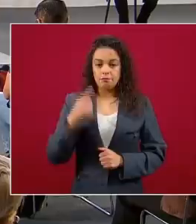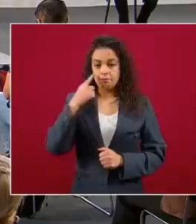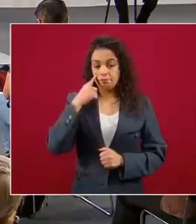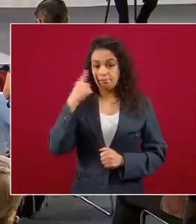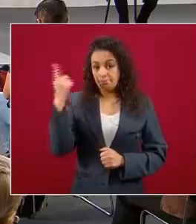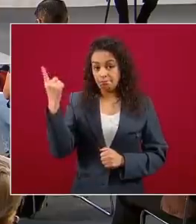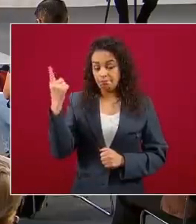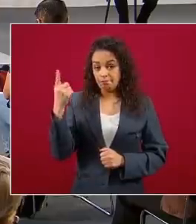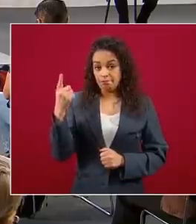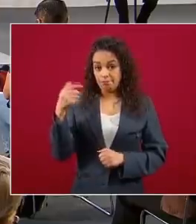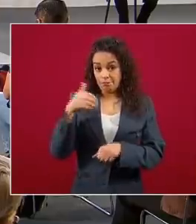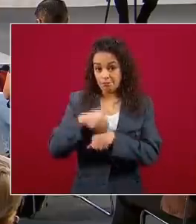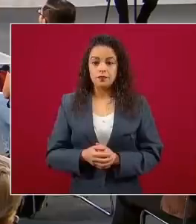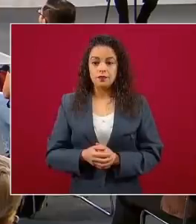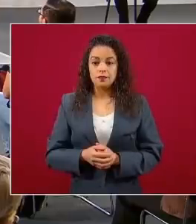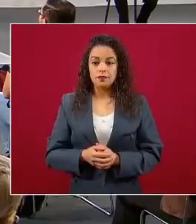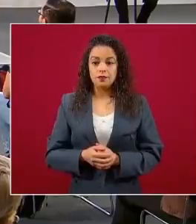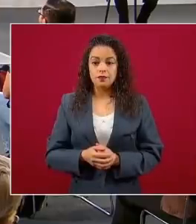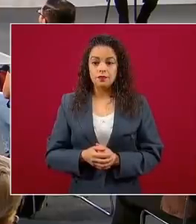1.994 al mes.